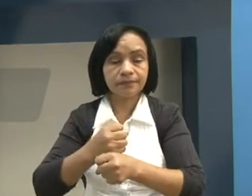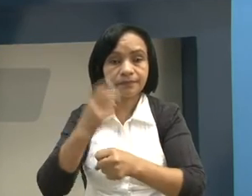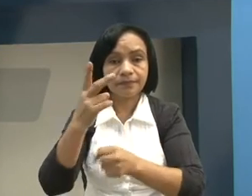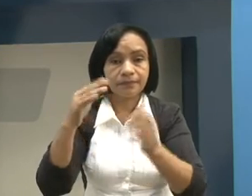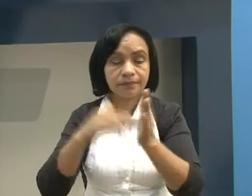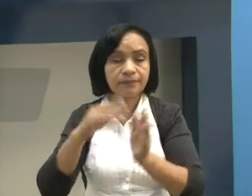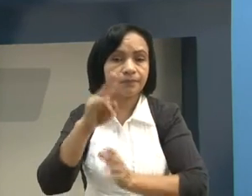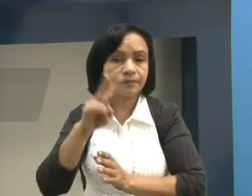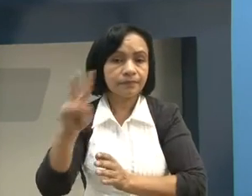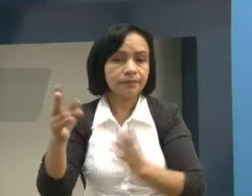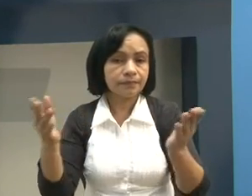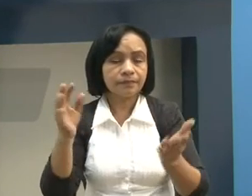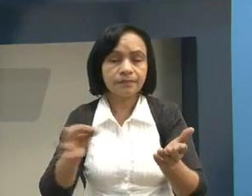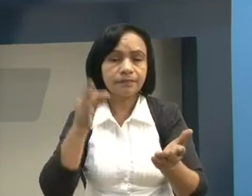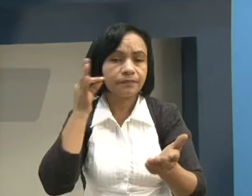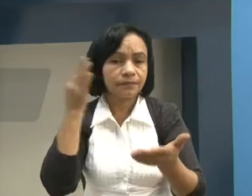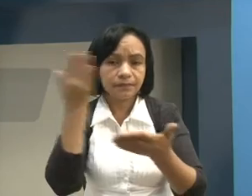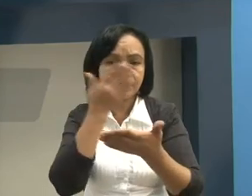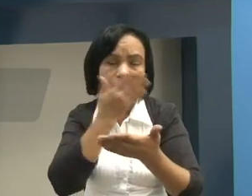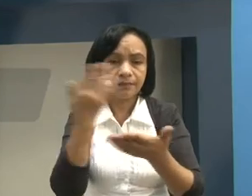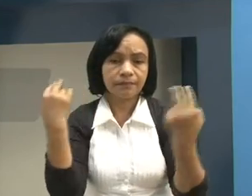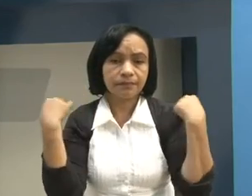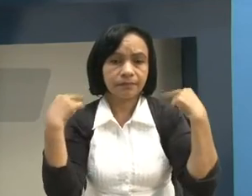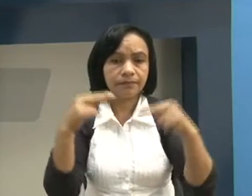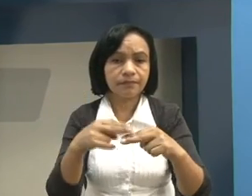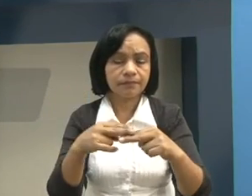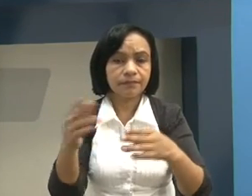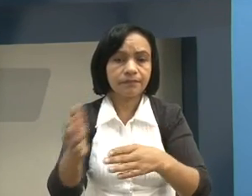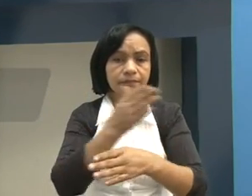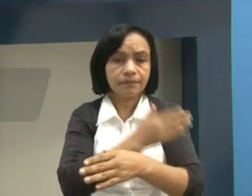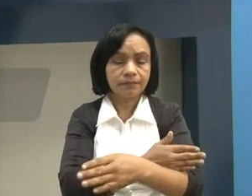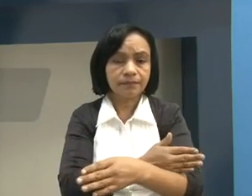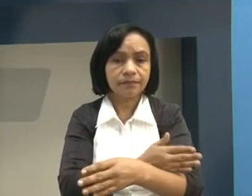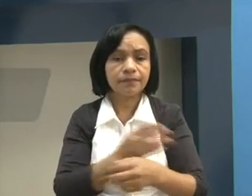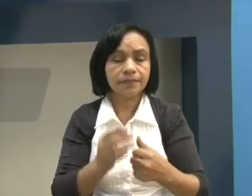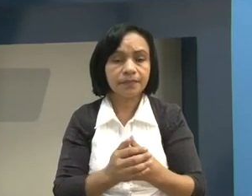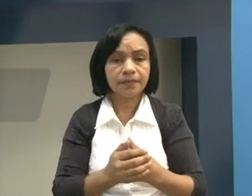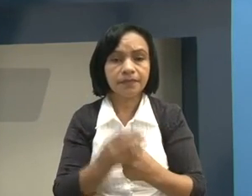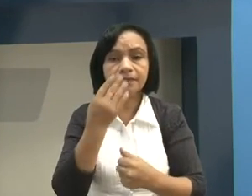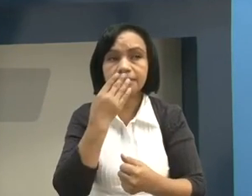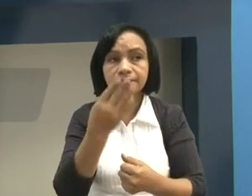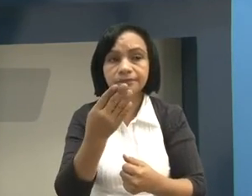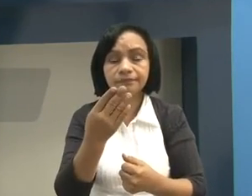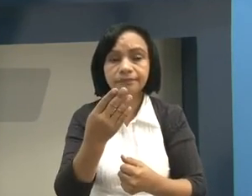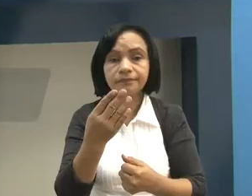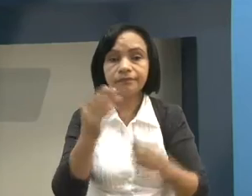escolar 2022? Mira, cuando asumimos te explicaba que una de las condiciones para hablar de calidad de la educación